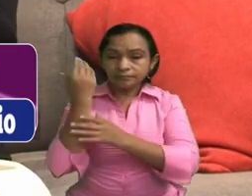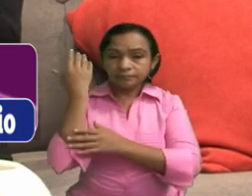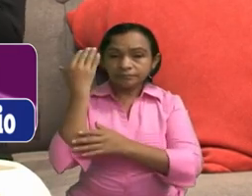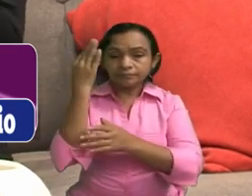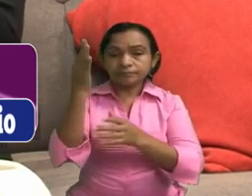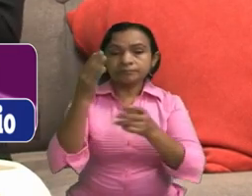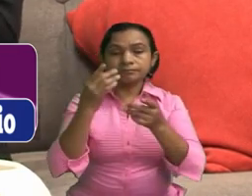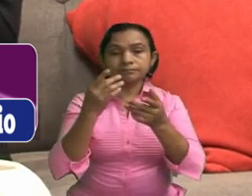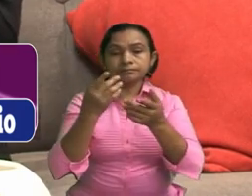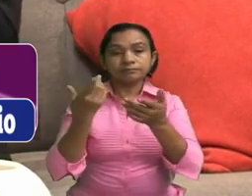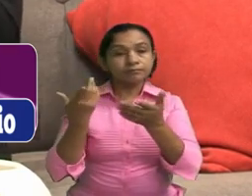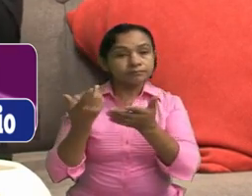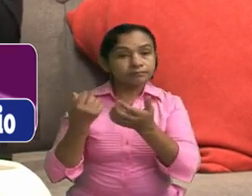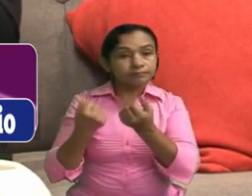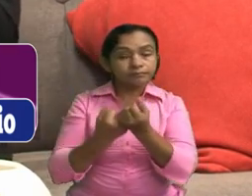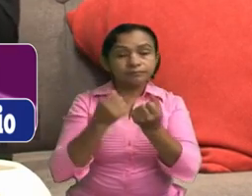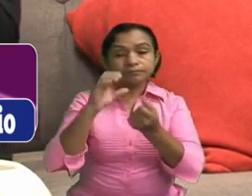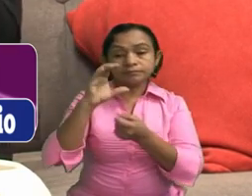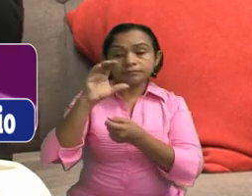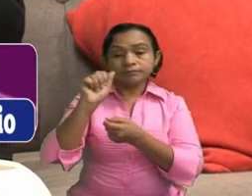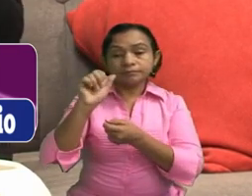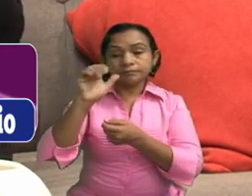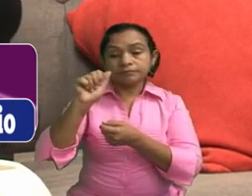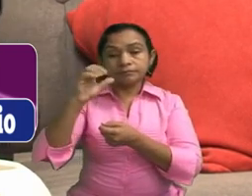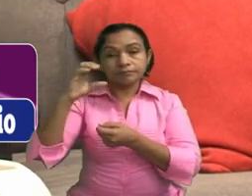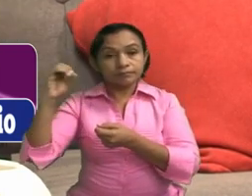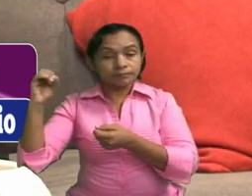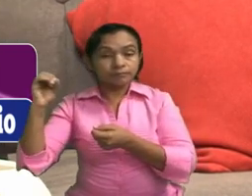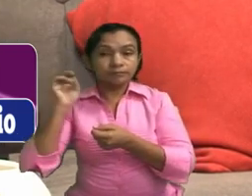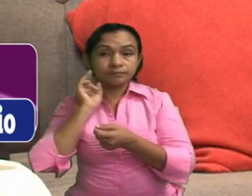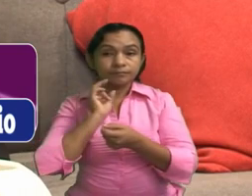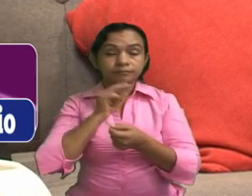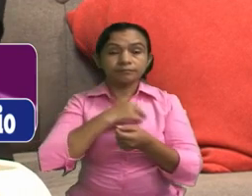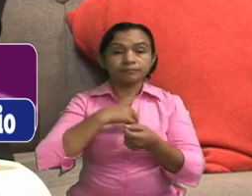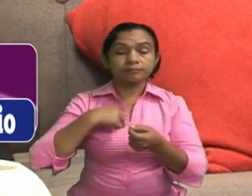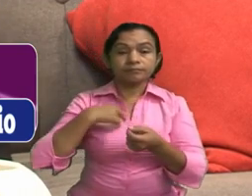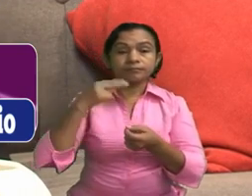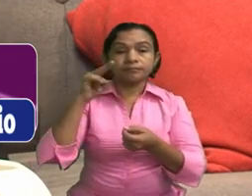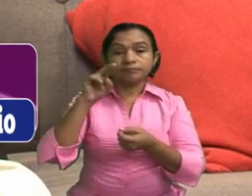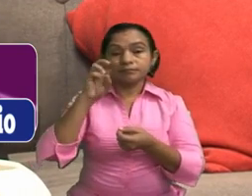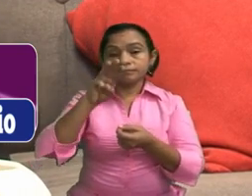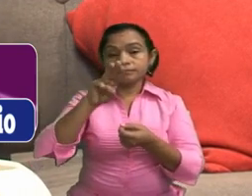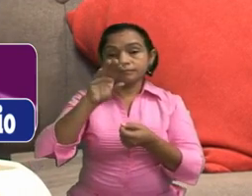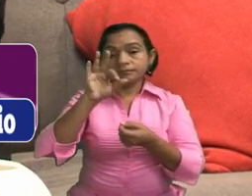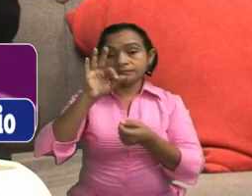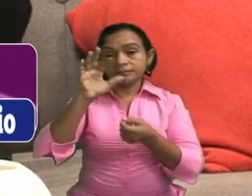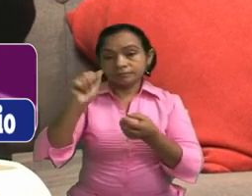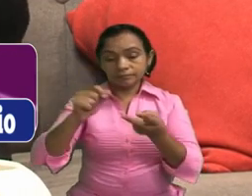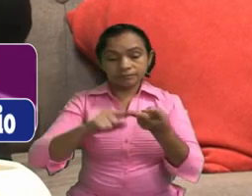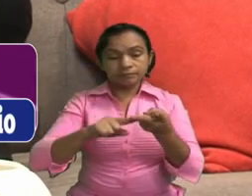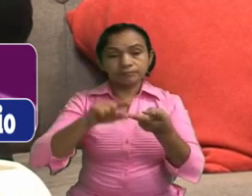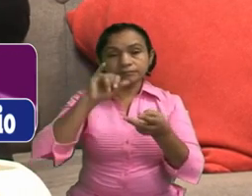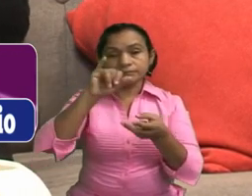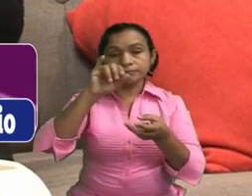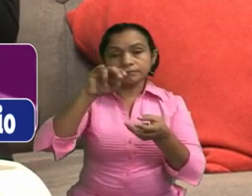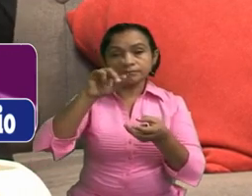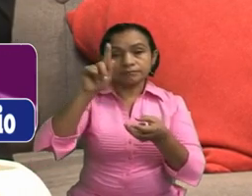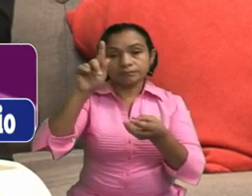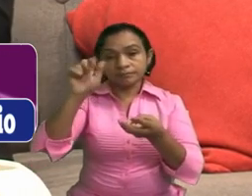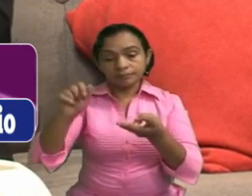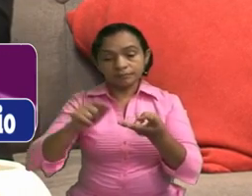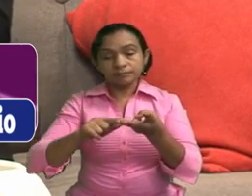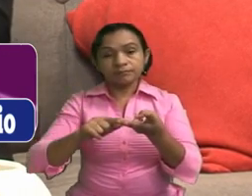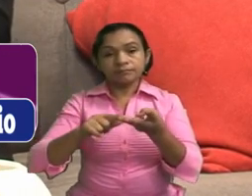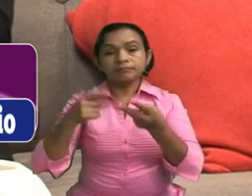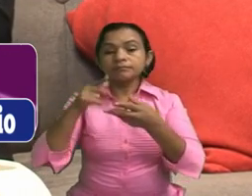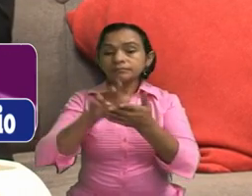asocio con el cacao también. Uh-huh. Nuestros hermanos del MEFCA, del INTA, del MAC, uh-huh, han venido desarrollando programas